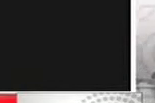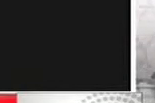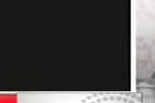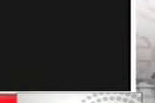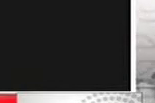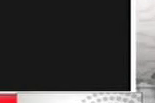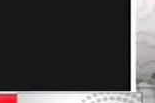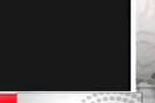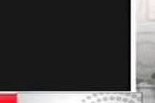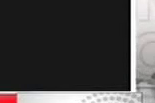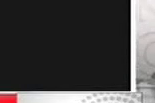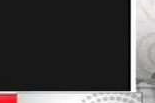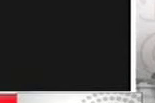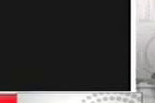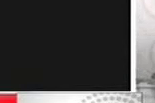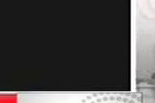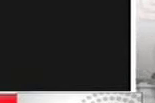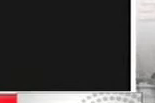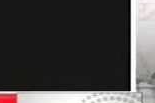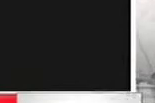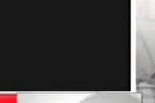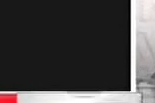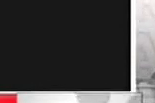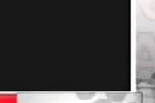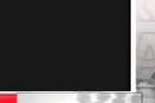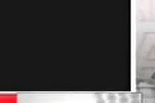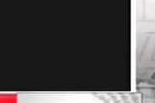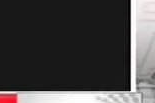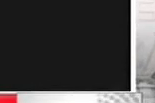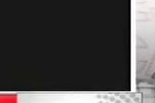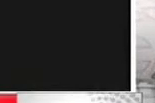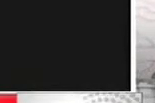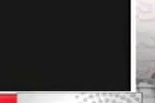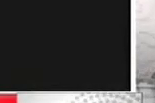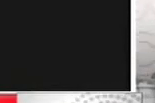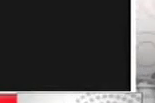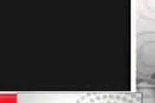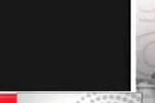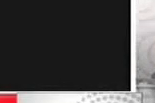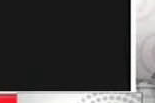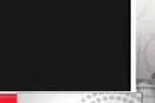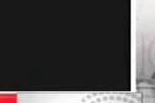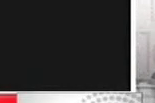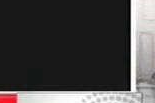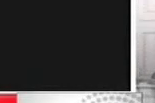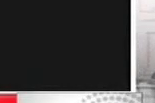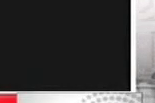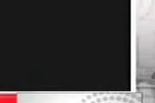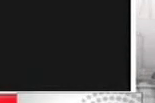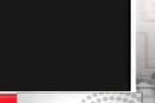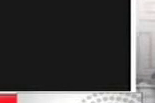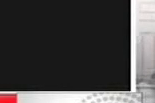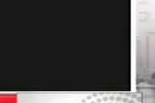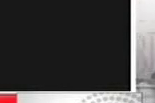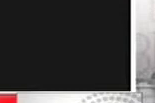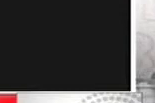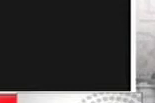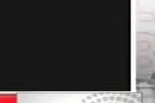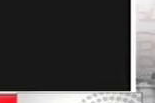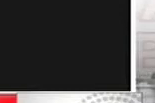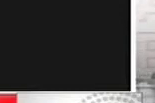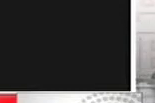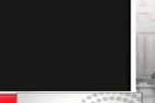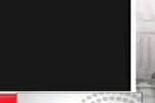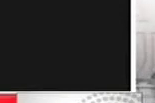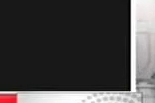obras, también estamos con procesos, con obras en ejecución. Esas obras de ejecución